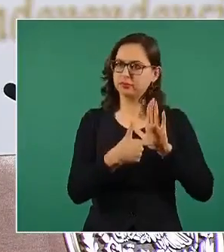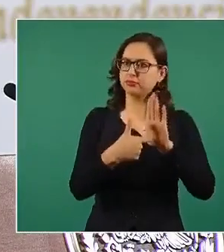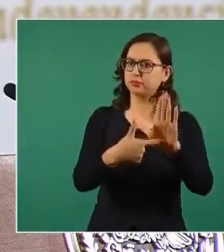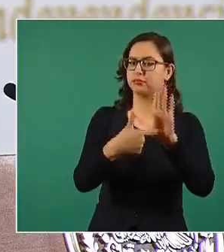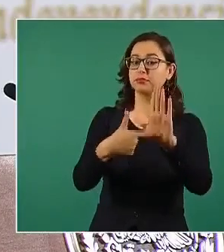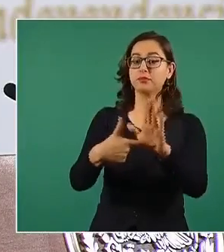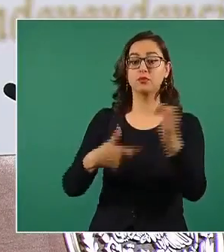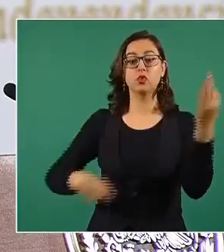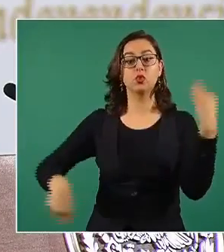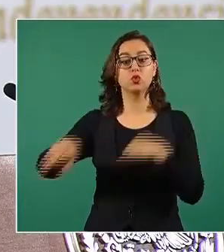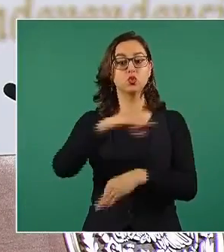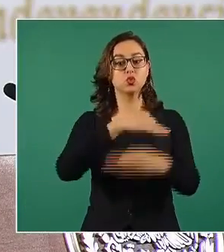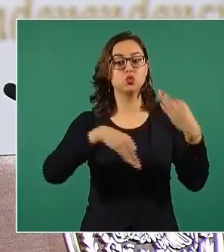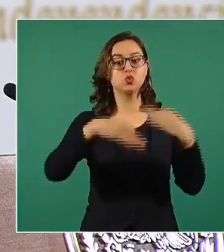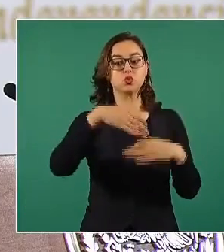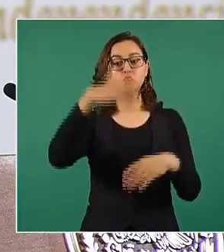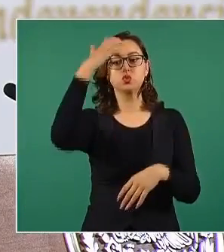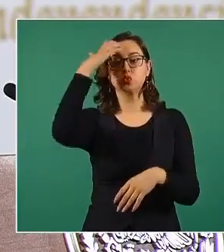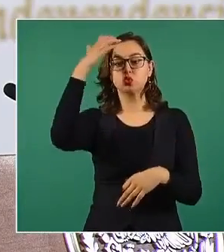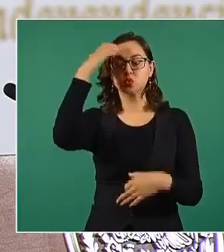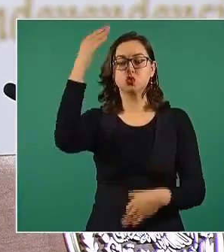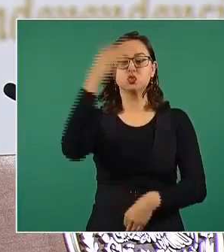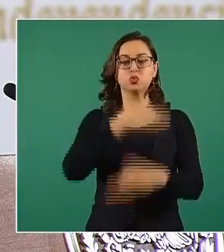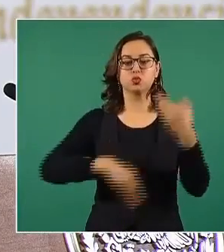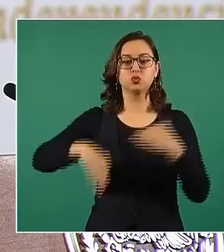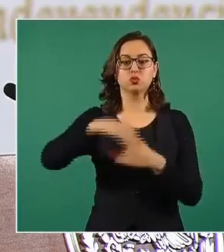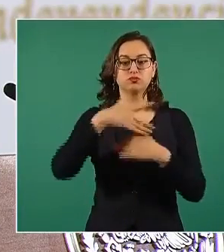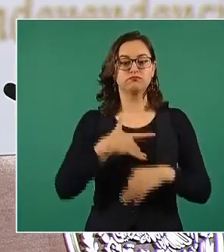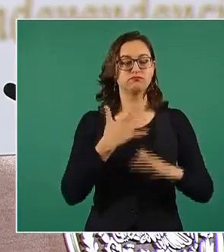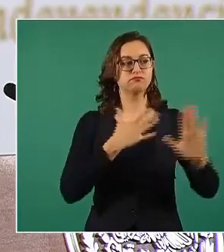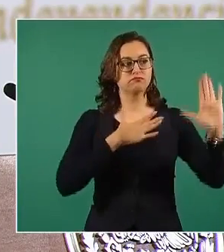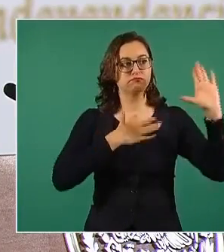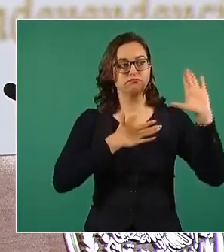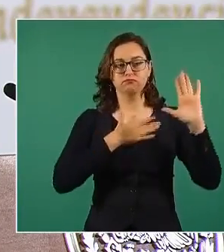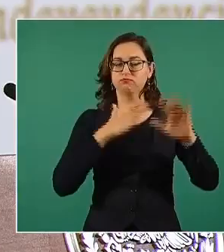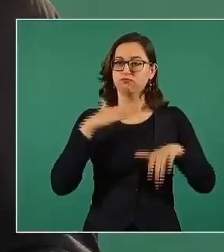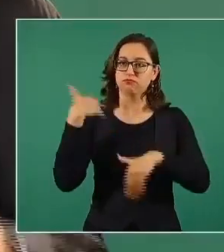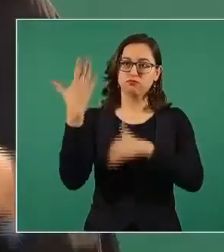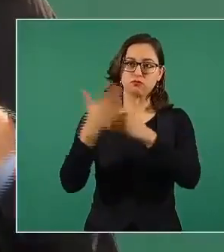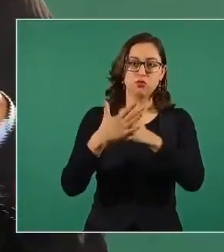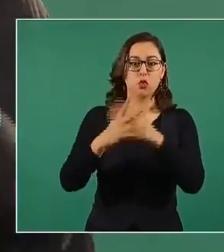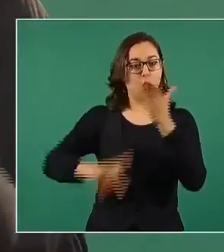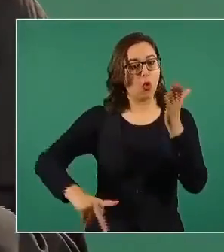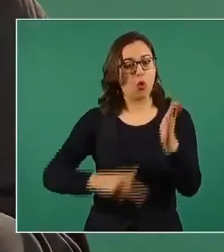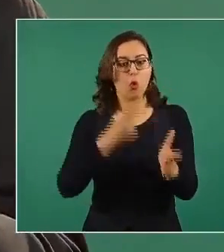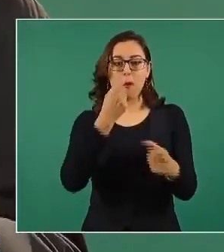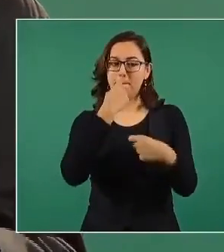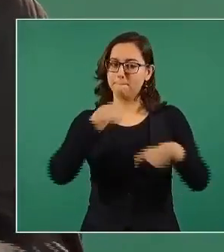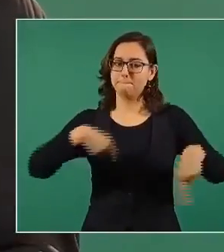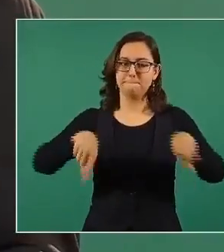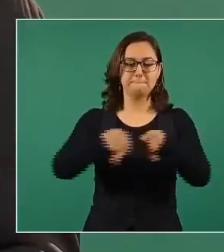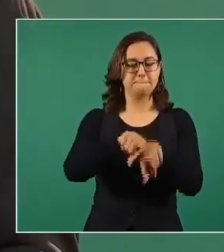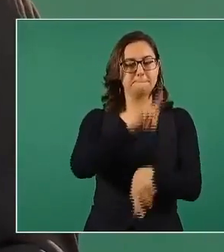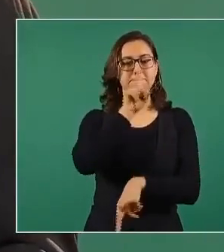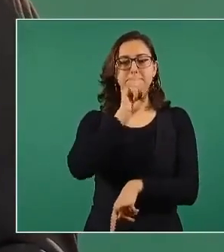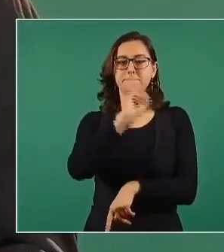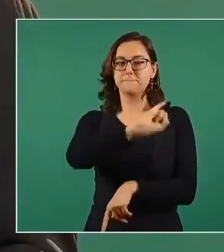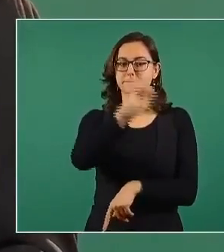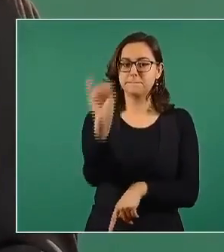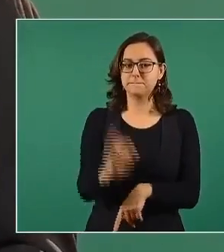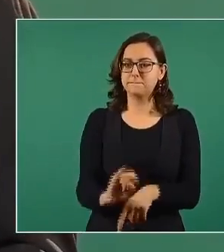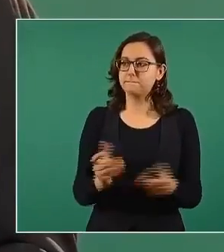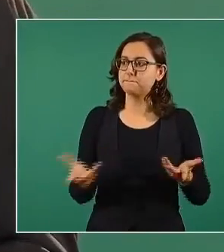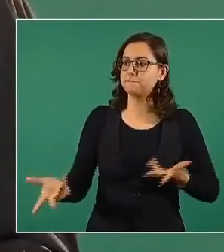entre todos hagamos el compromiso de la no repetición para tener una sociedad